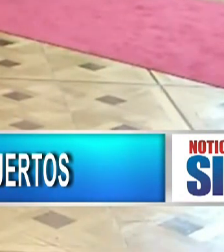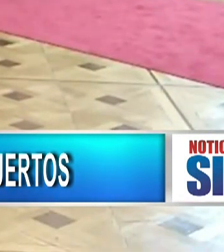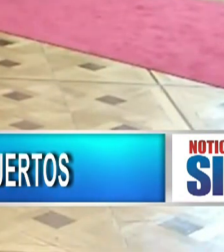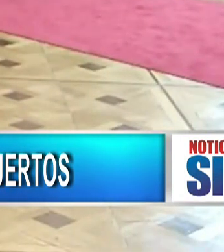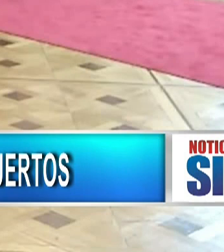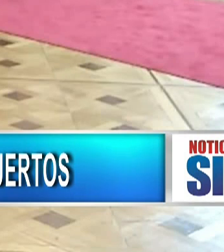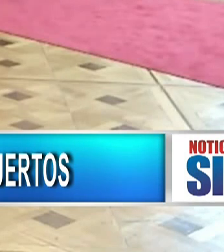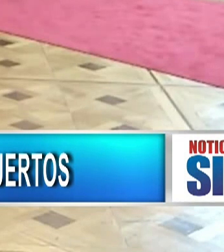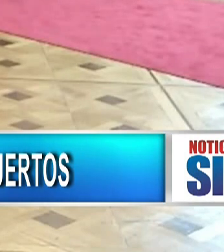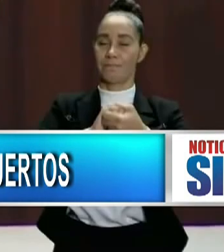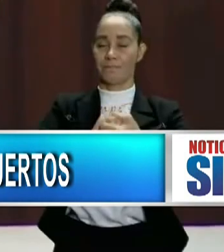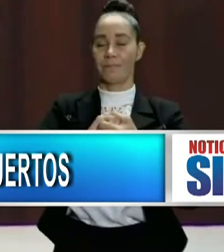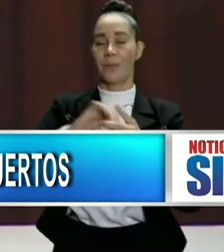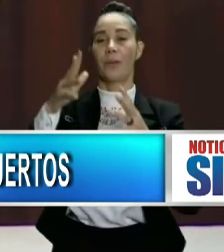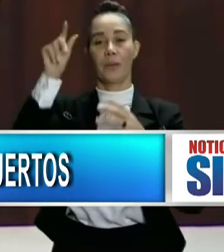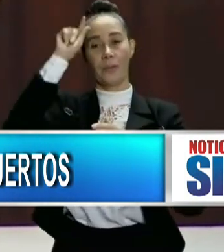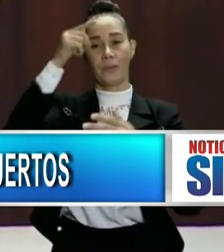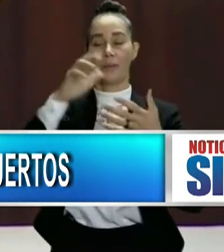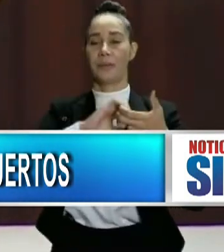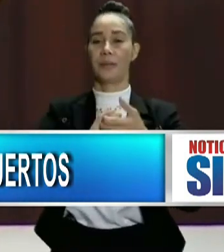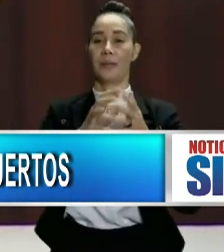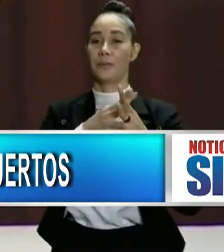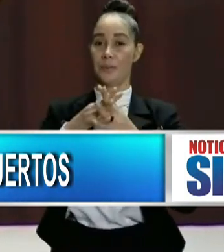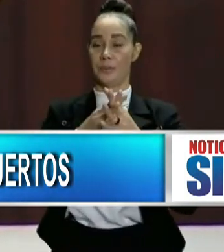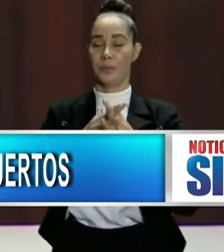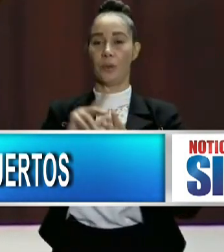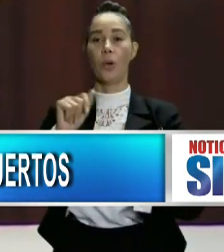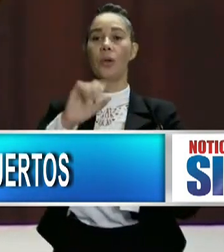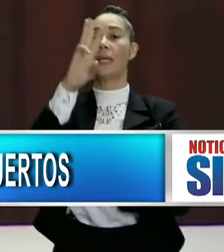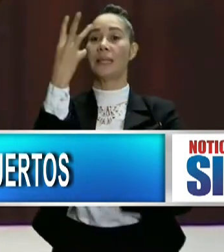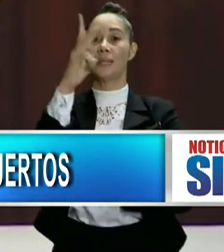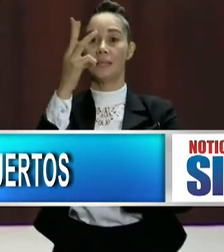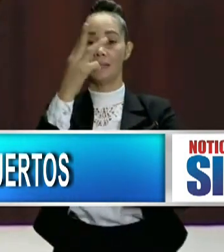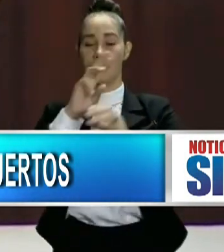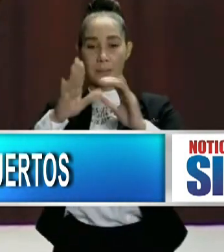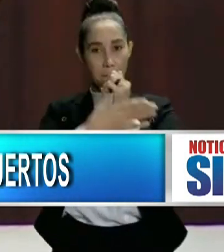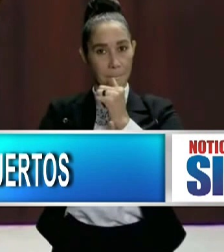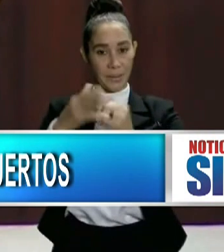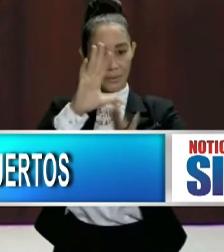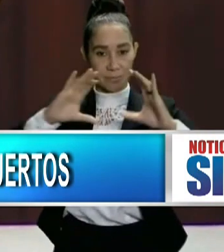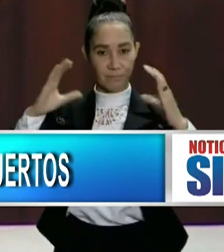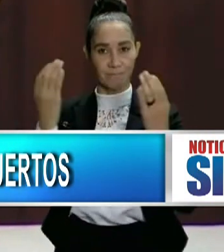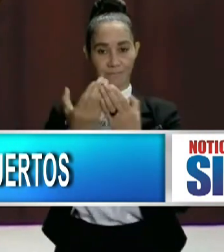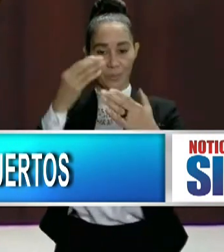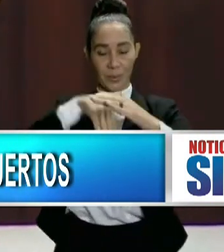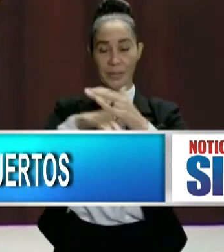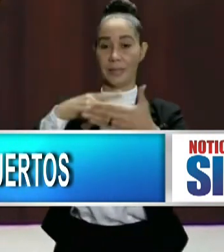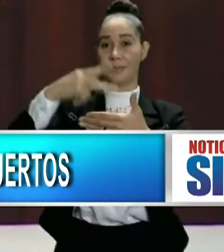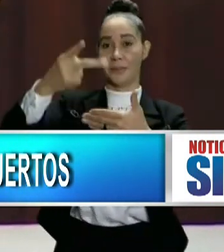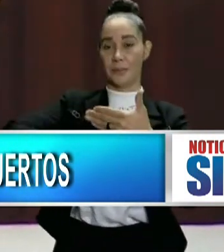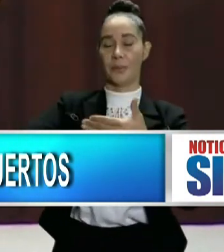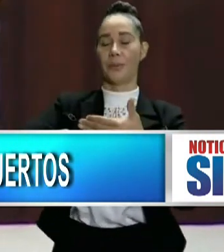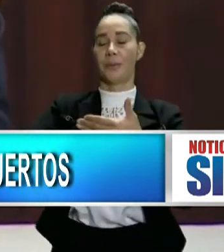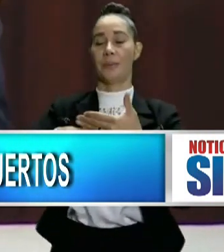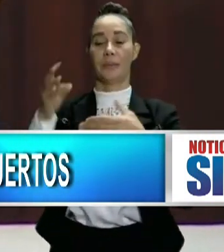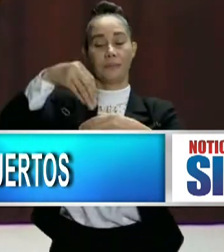las autoridades. Hoy nos convertimos en el 16º país en el mundo en entrar al programa,